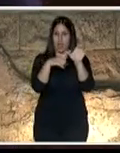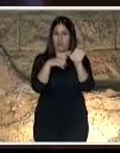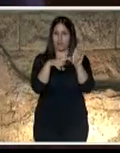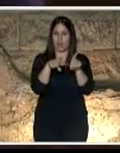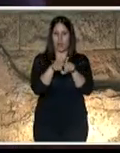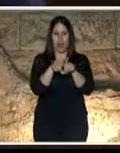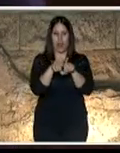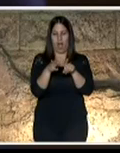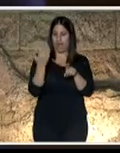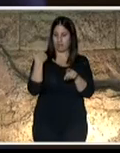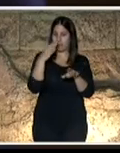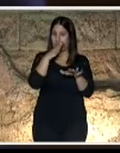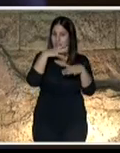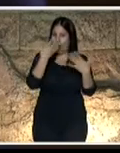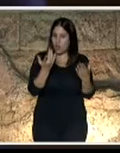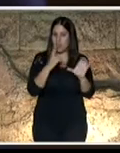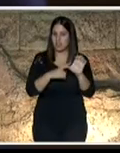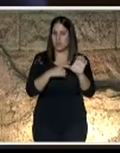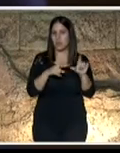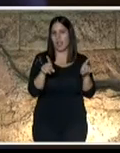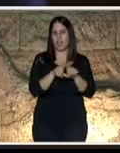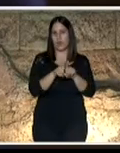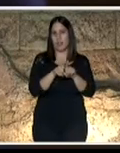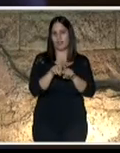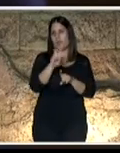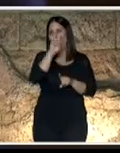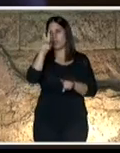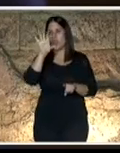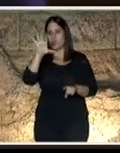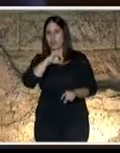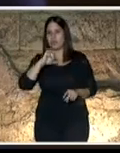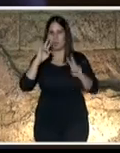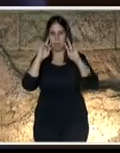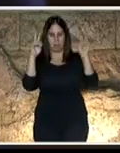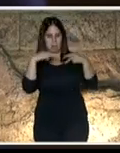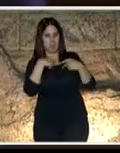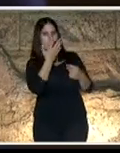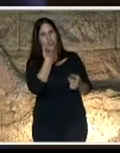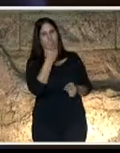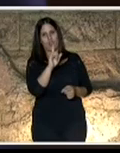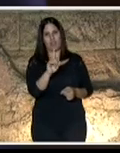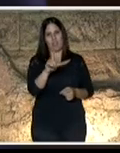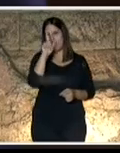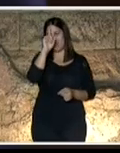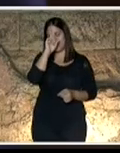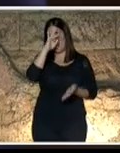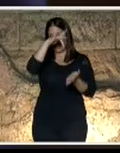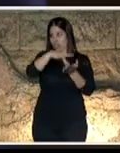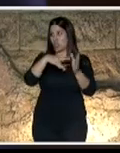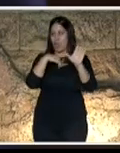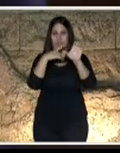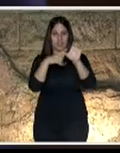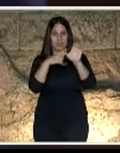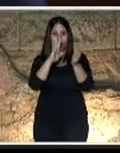sido y es la gran desconocida para otras autonomías. Pocos conocen que la aparición del hombre en estas tierras